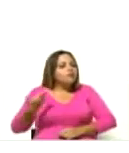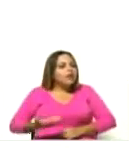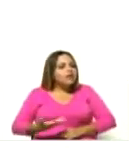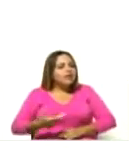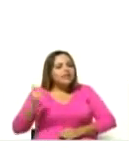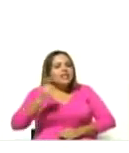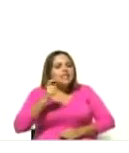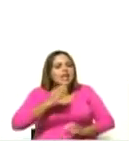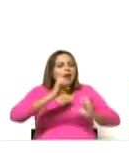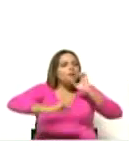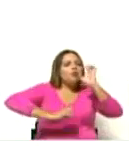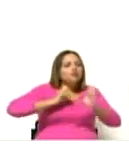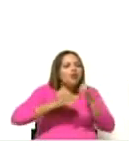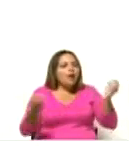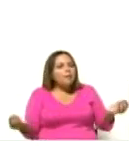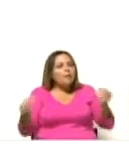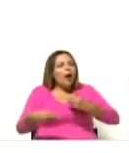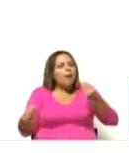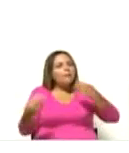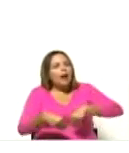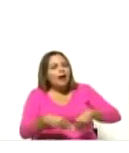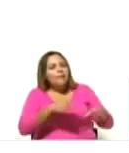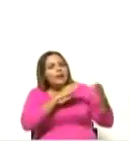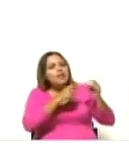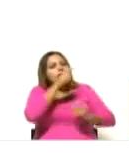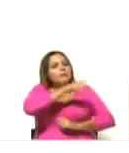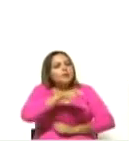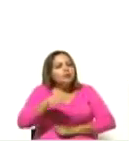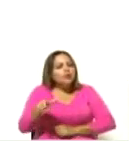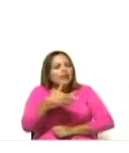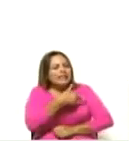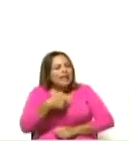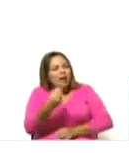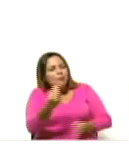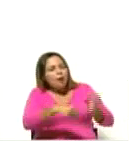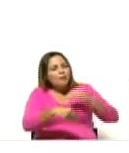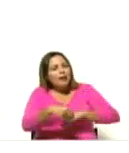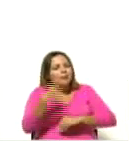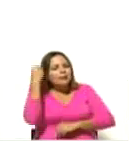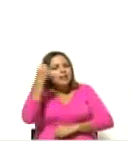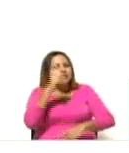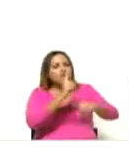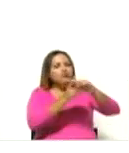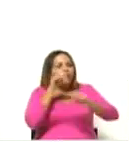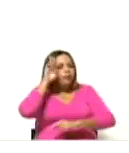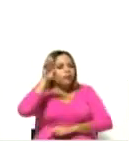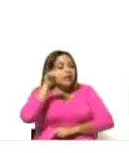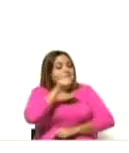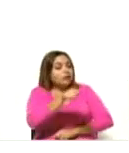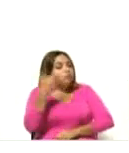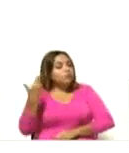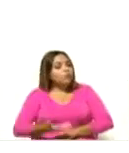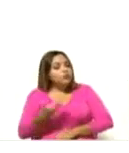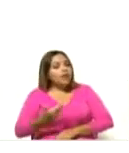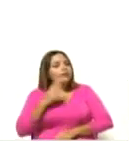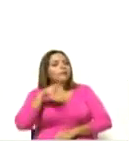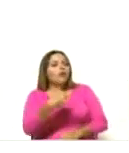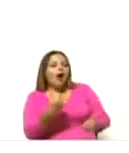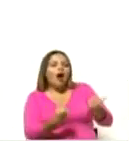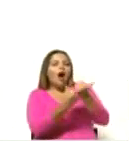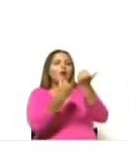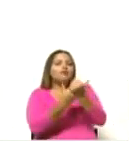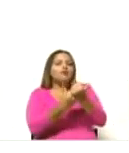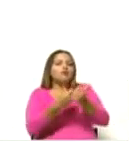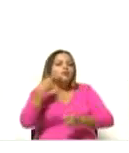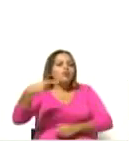entusiasmar, emocionar, esperanzar a la gente. Y eso es clave para obtener respaldos políticos